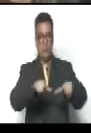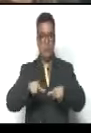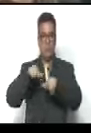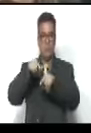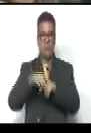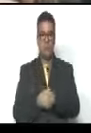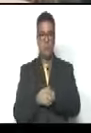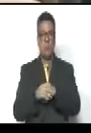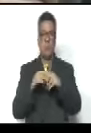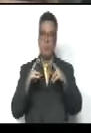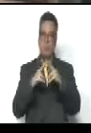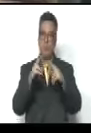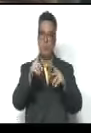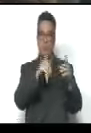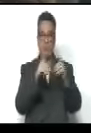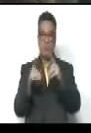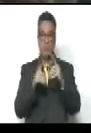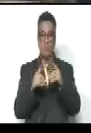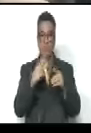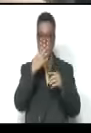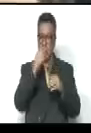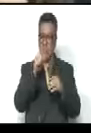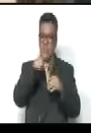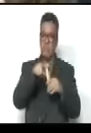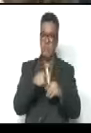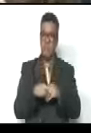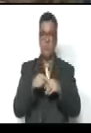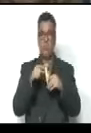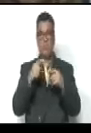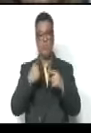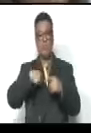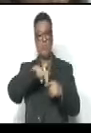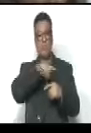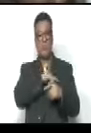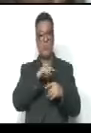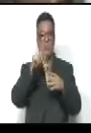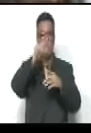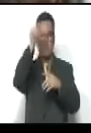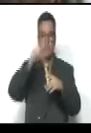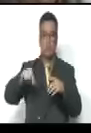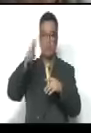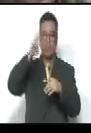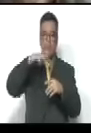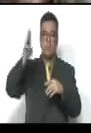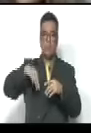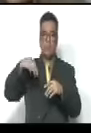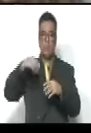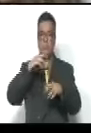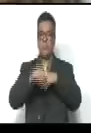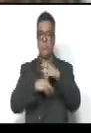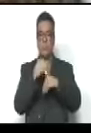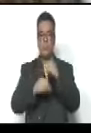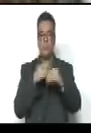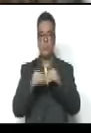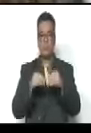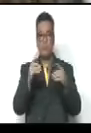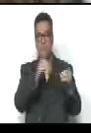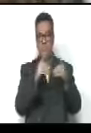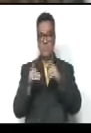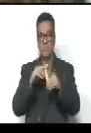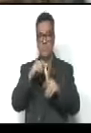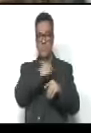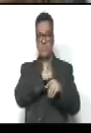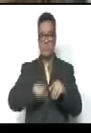sobre el encuentro del diálogo y el entendimiento con nuestra Guayana Esequiba, cuando se realizó el diálogo con